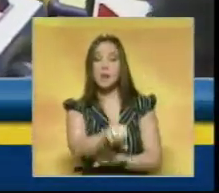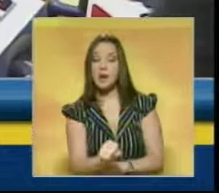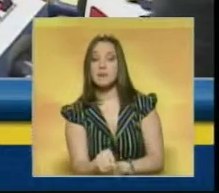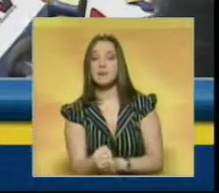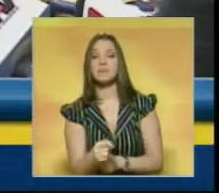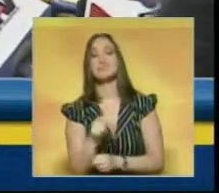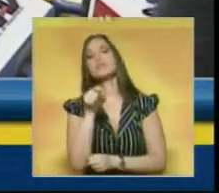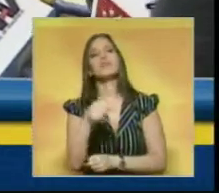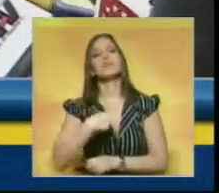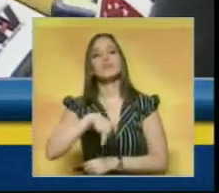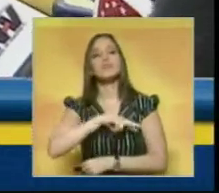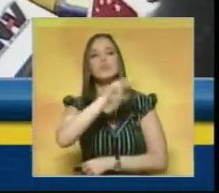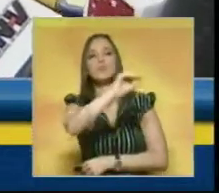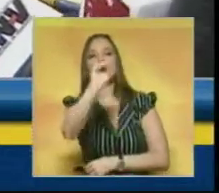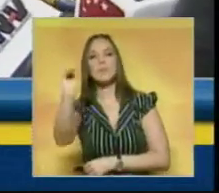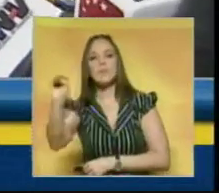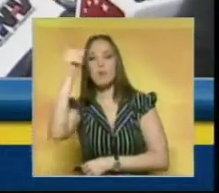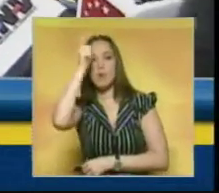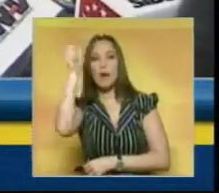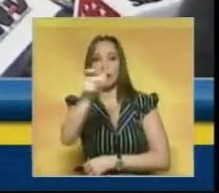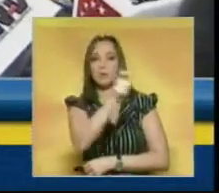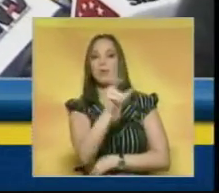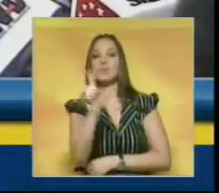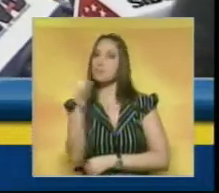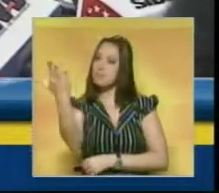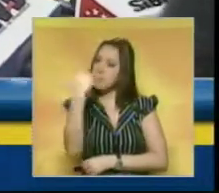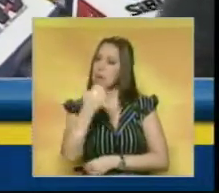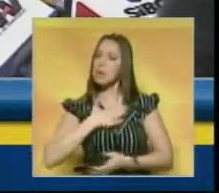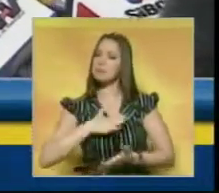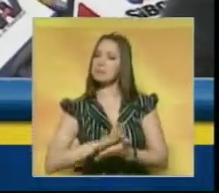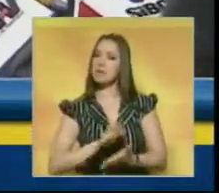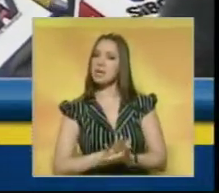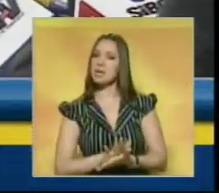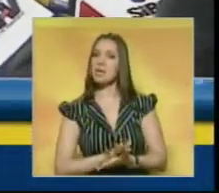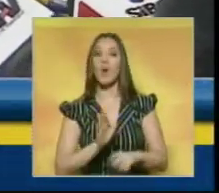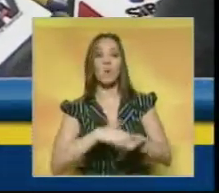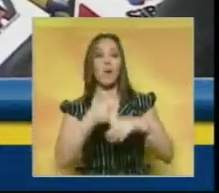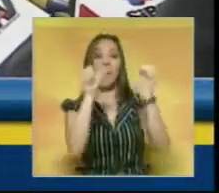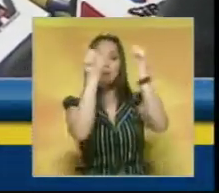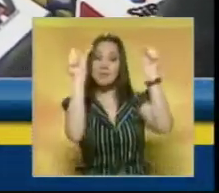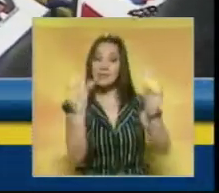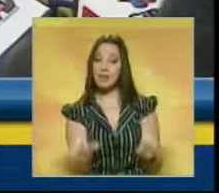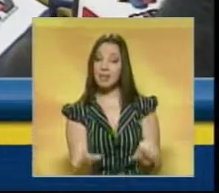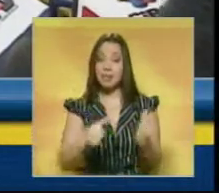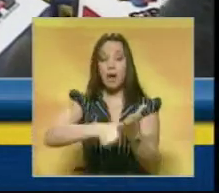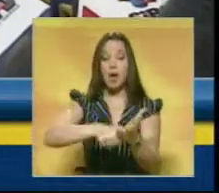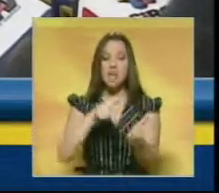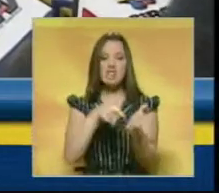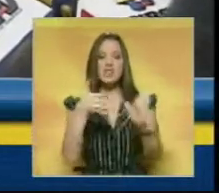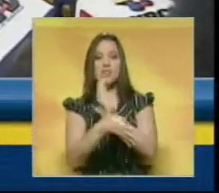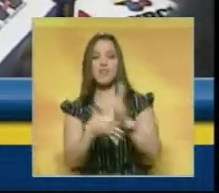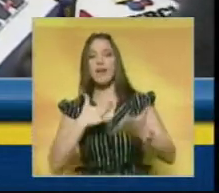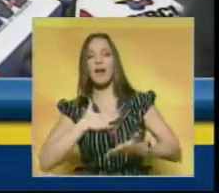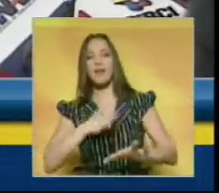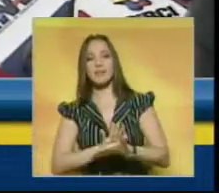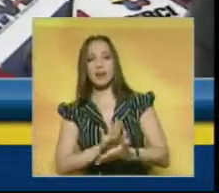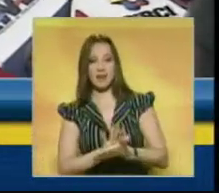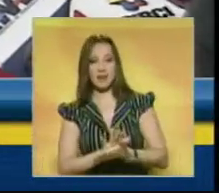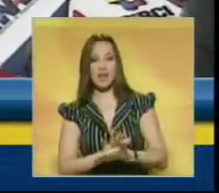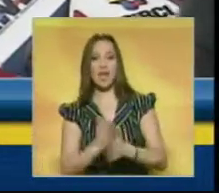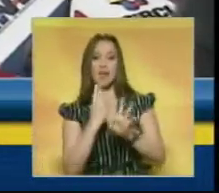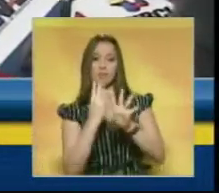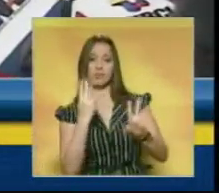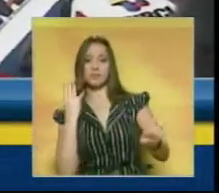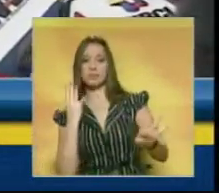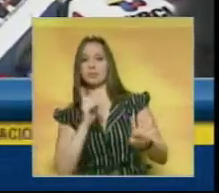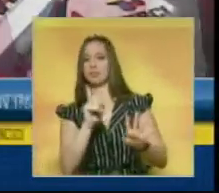le hacemos un llamado al pueblo venezolano que vengan tranquilamente, que con el sistema biométrico tienen tranquilidad y, por supuesto, las colas